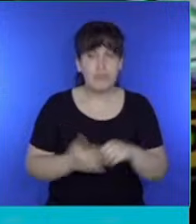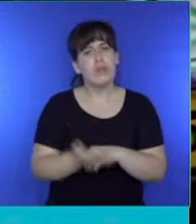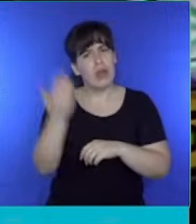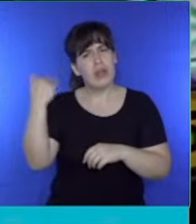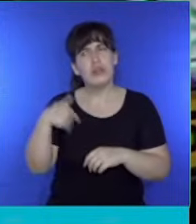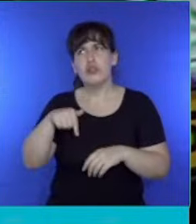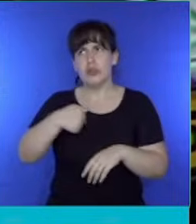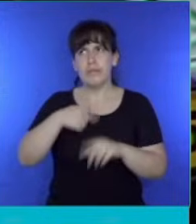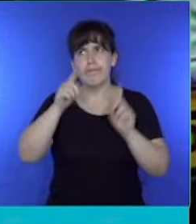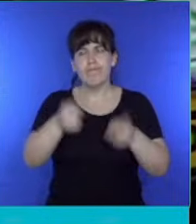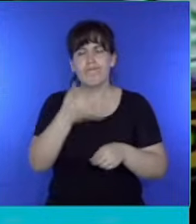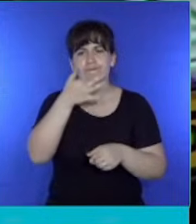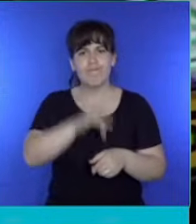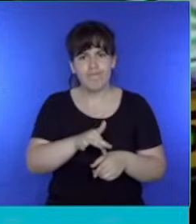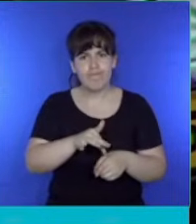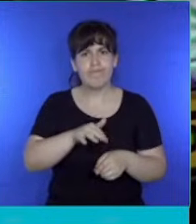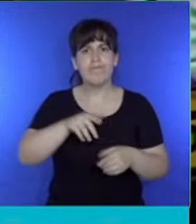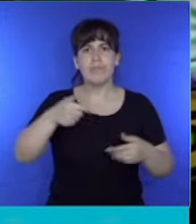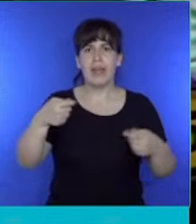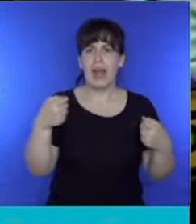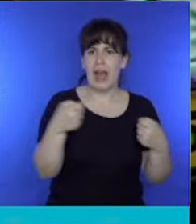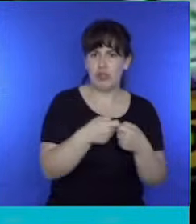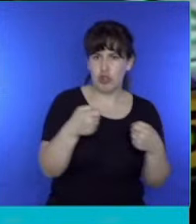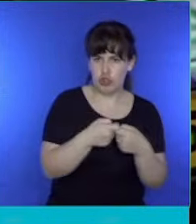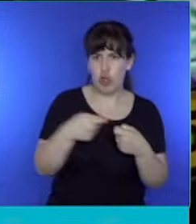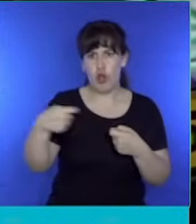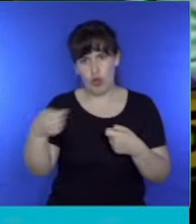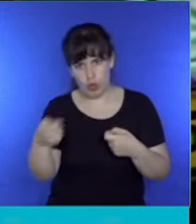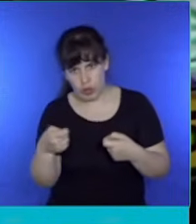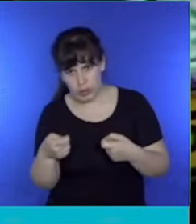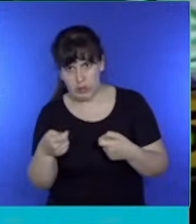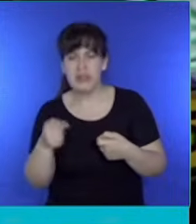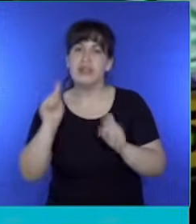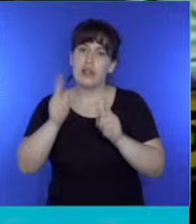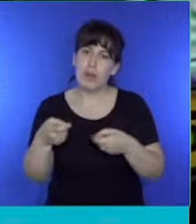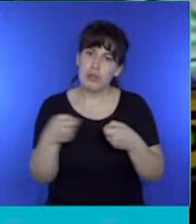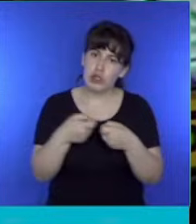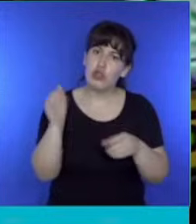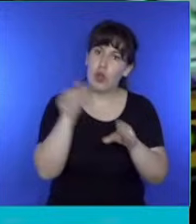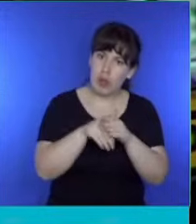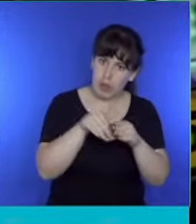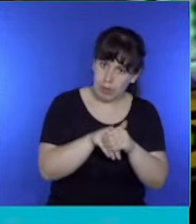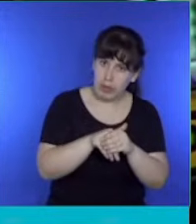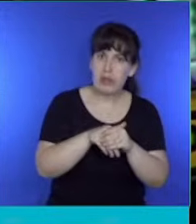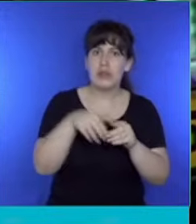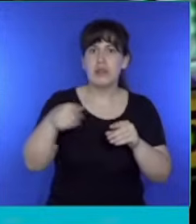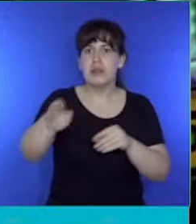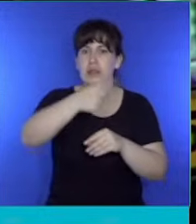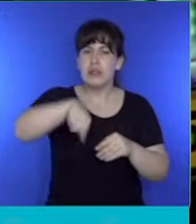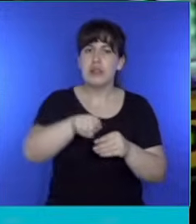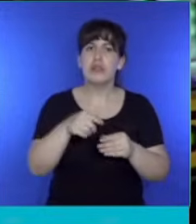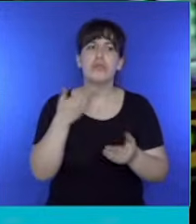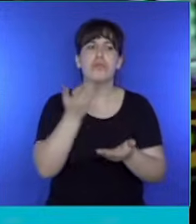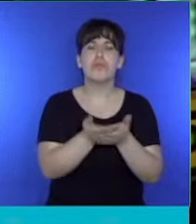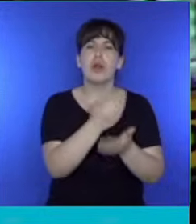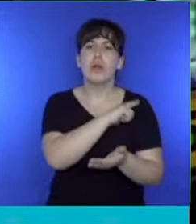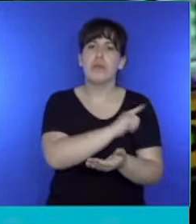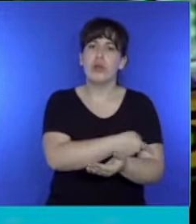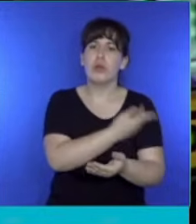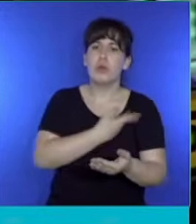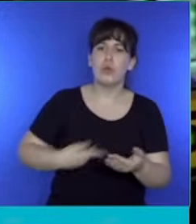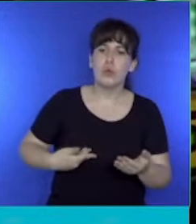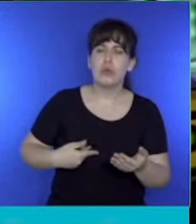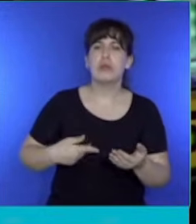momento también entendí que tanto la Asociación de Jubilados como la bancaria habían llegado a un acuerdo con el Ejecutivo. Y